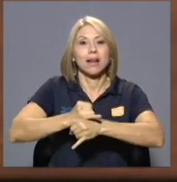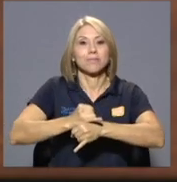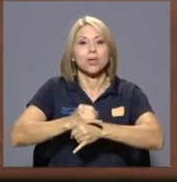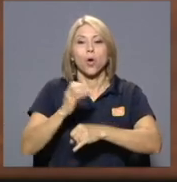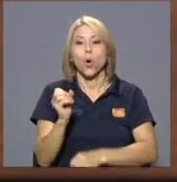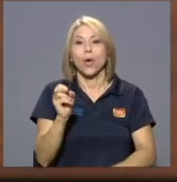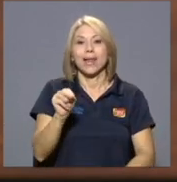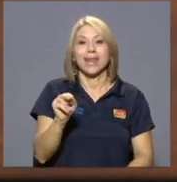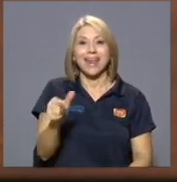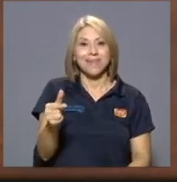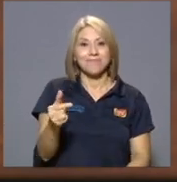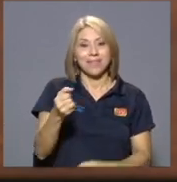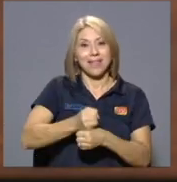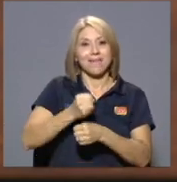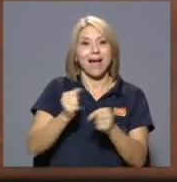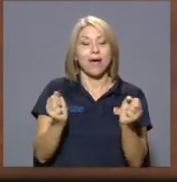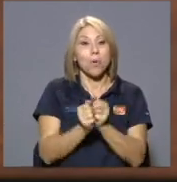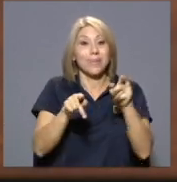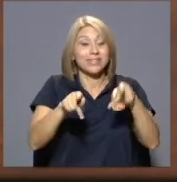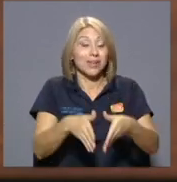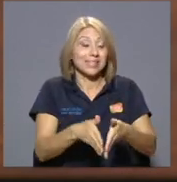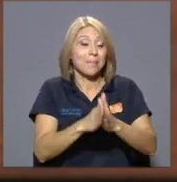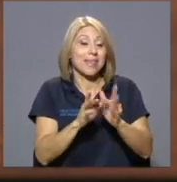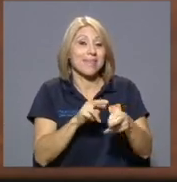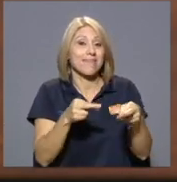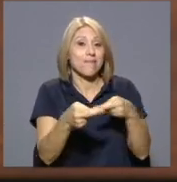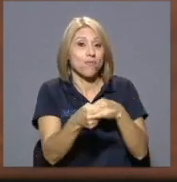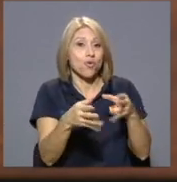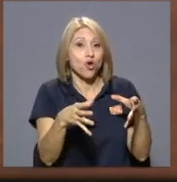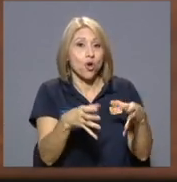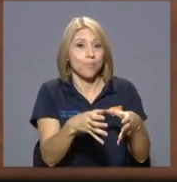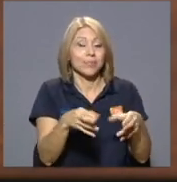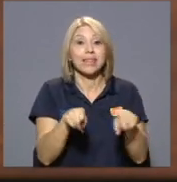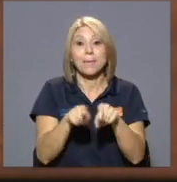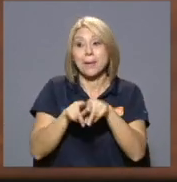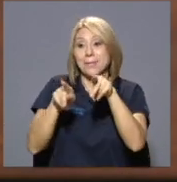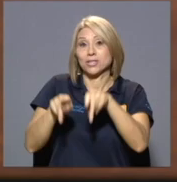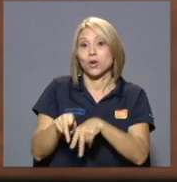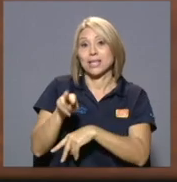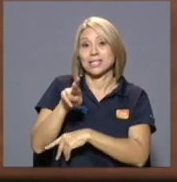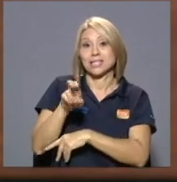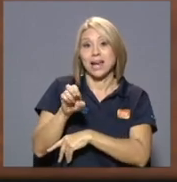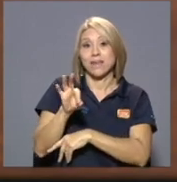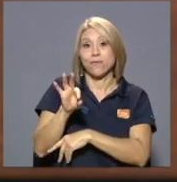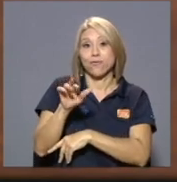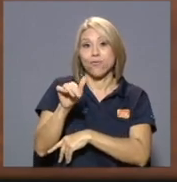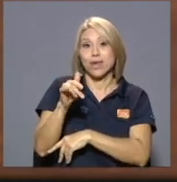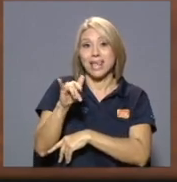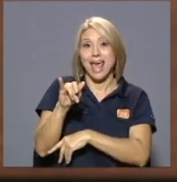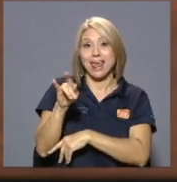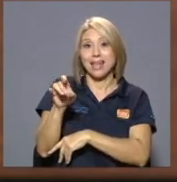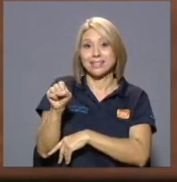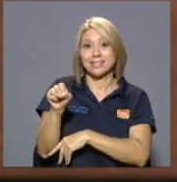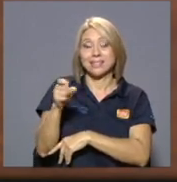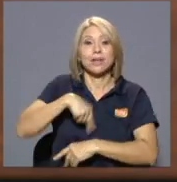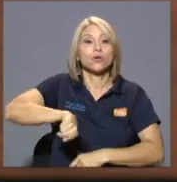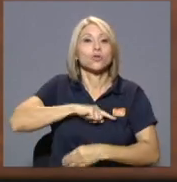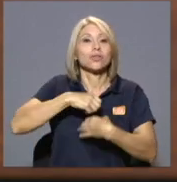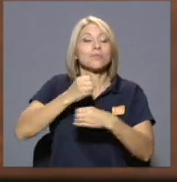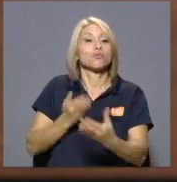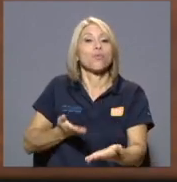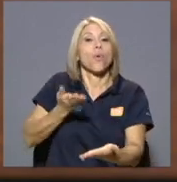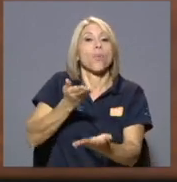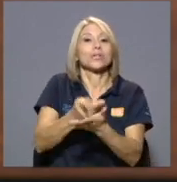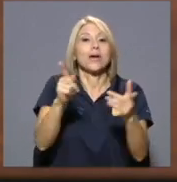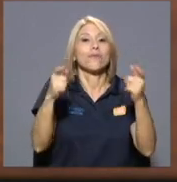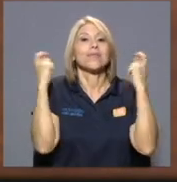gubernamental que ahorita trabaja con solicitantes de refugio y refugiados y refugiadas, y nosotros hacemos una propuesta de un festival que